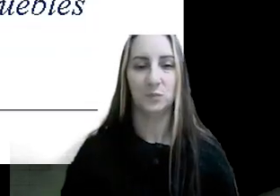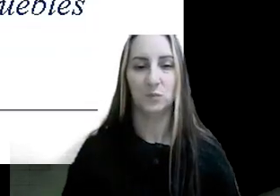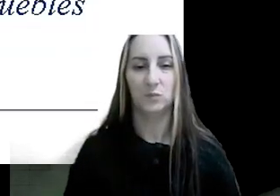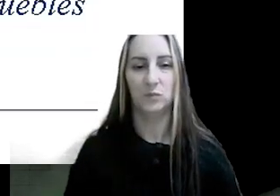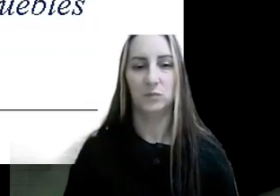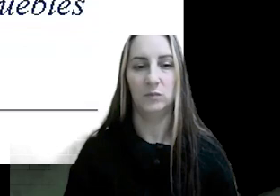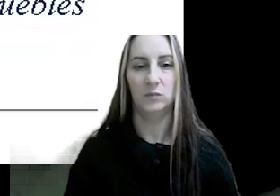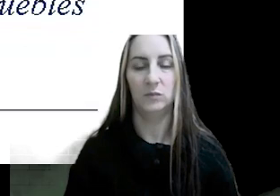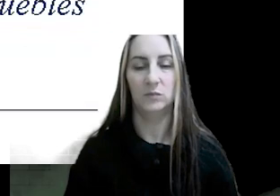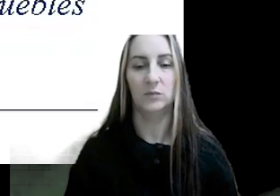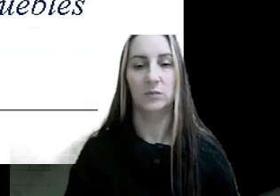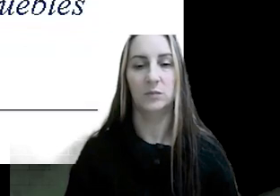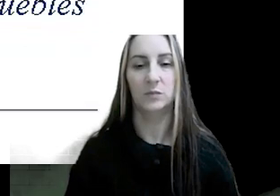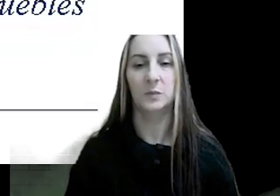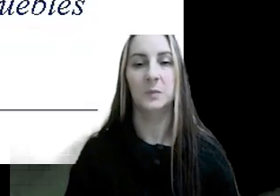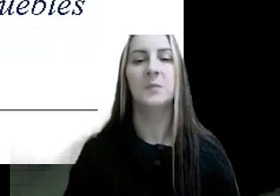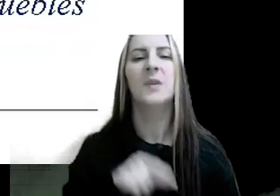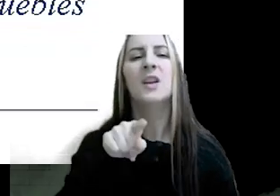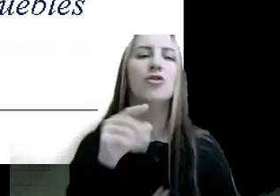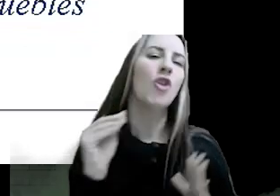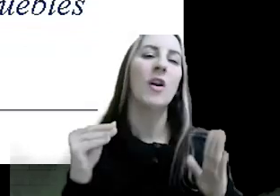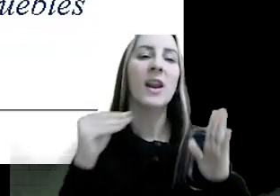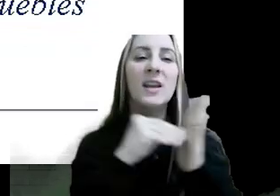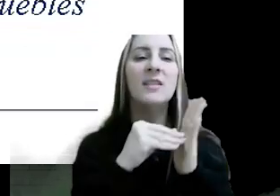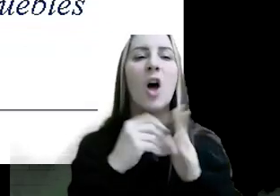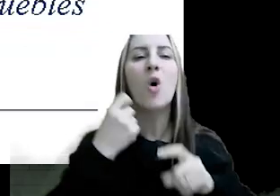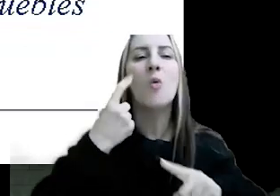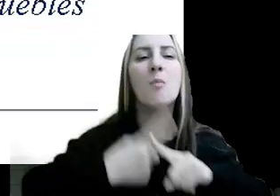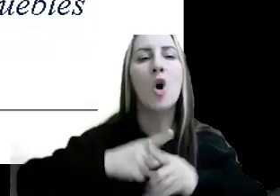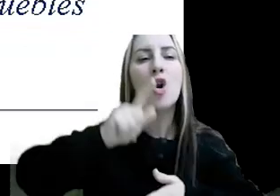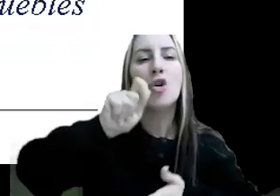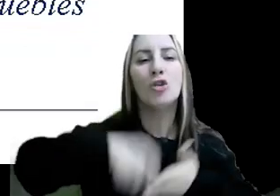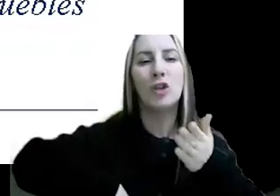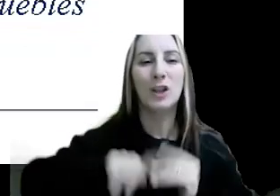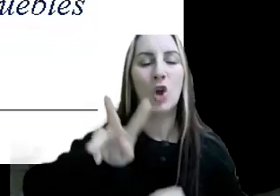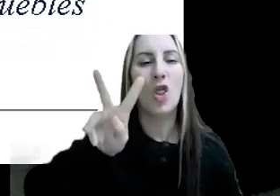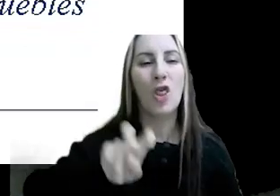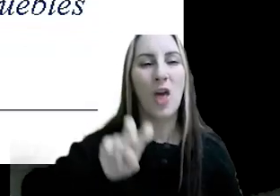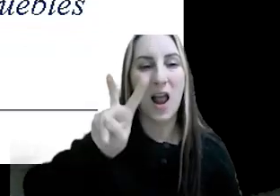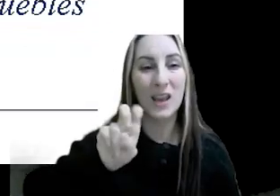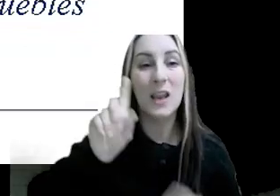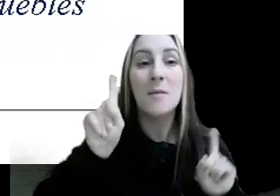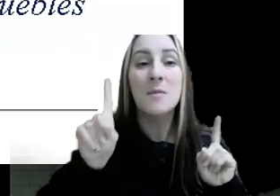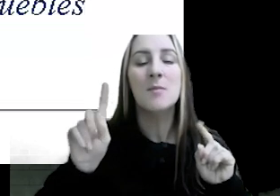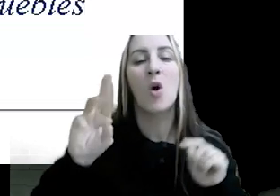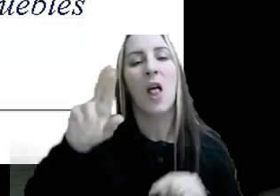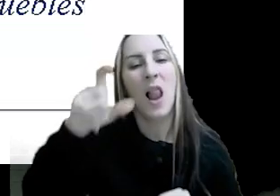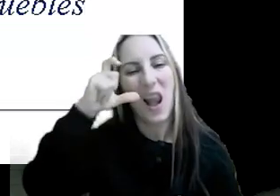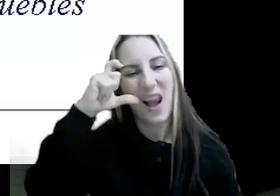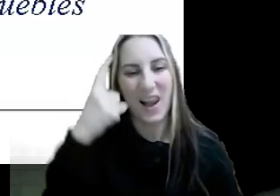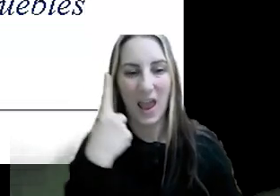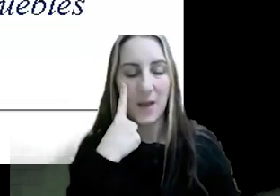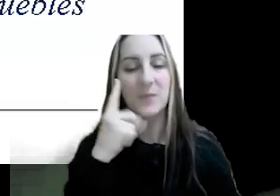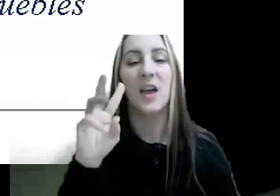Esto me refiero de la registración, es por los contratos de locación dentro del RELI. La